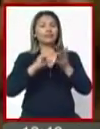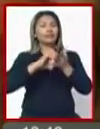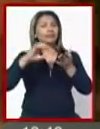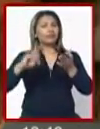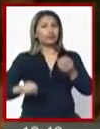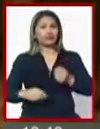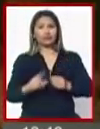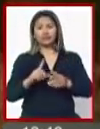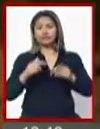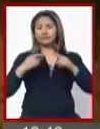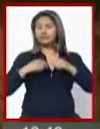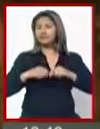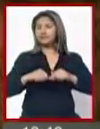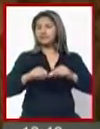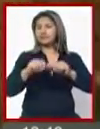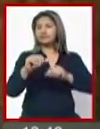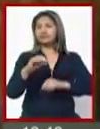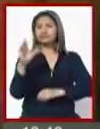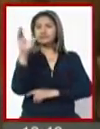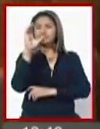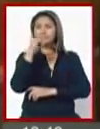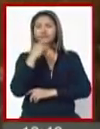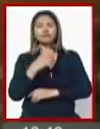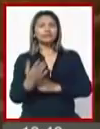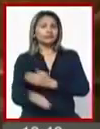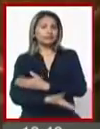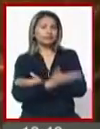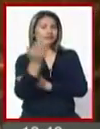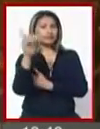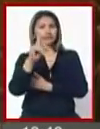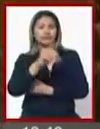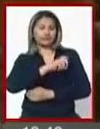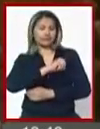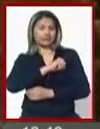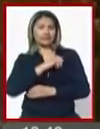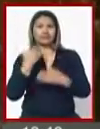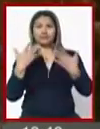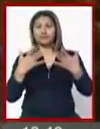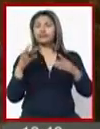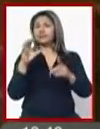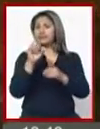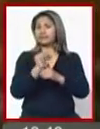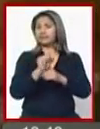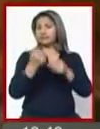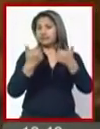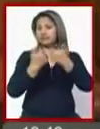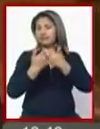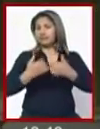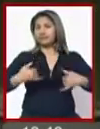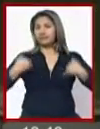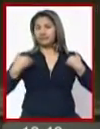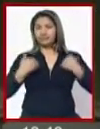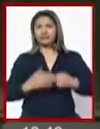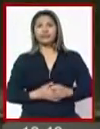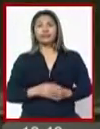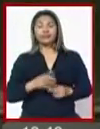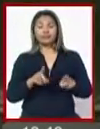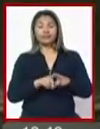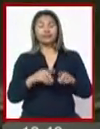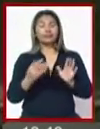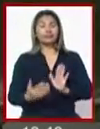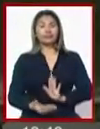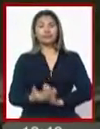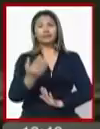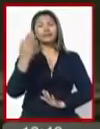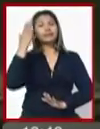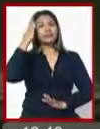aborto. Luego de intensos operativos realizados la madrugada de este lunes, la policía procedió con la aprehensión del novio de la adolescente. El mismo ya fue